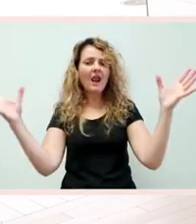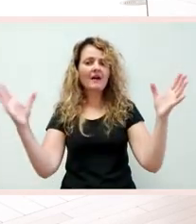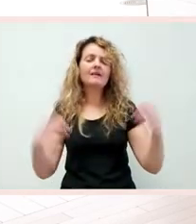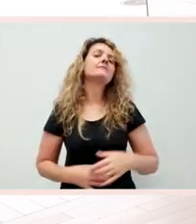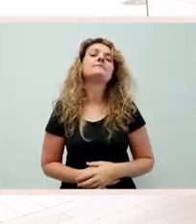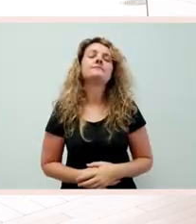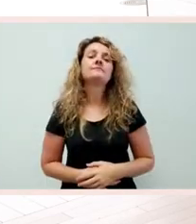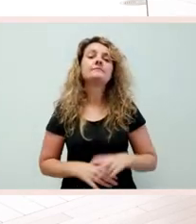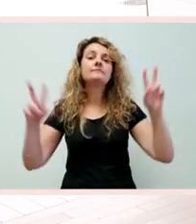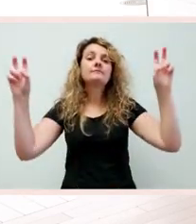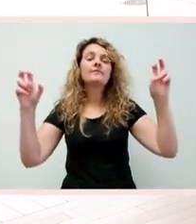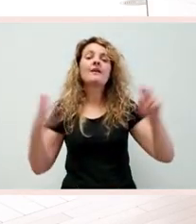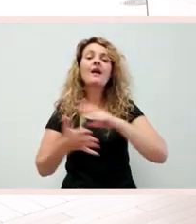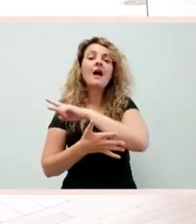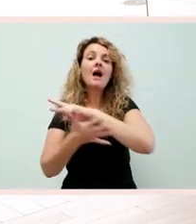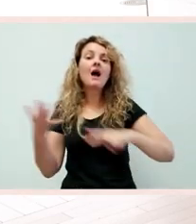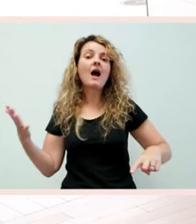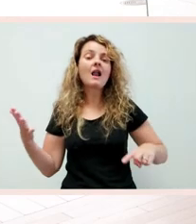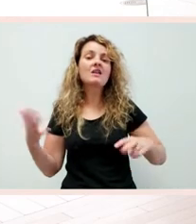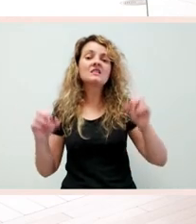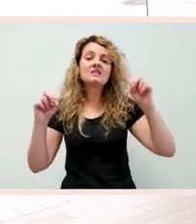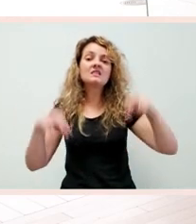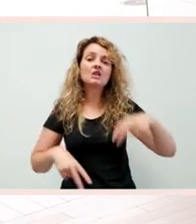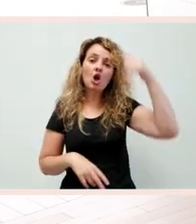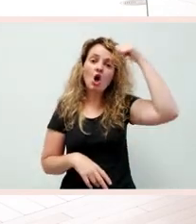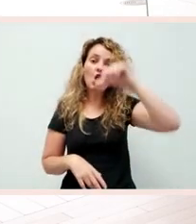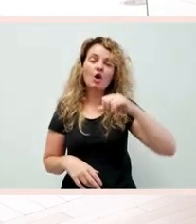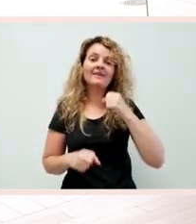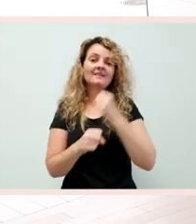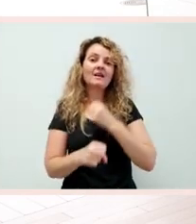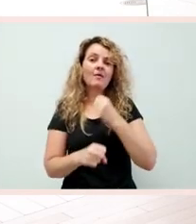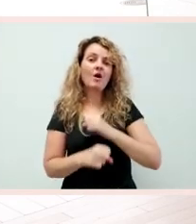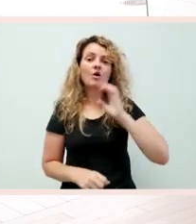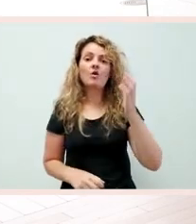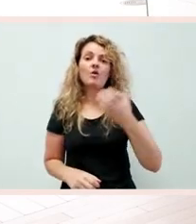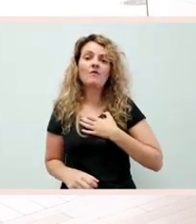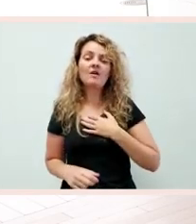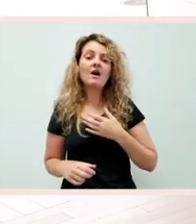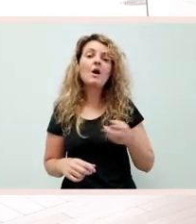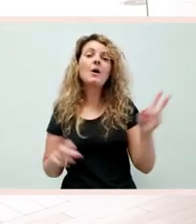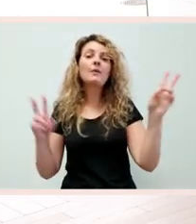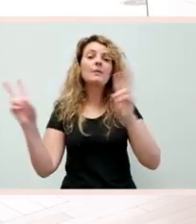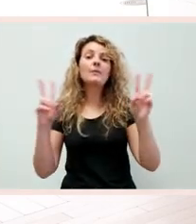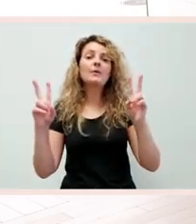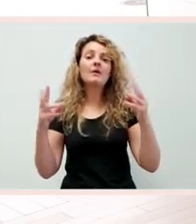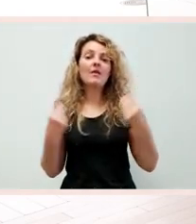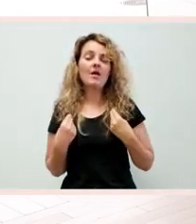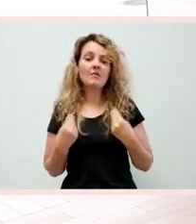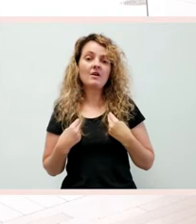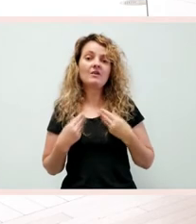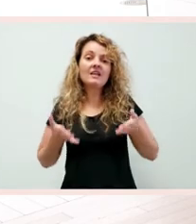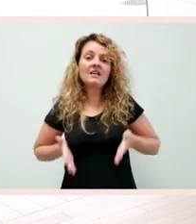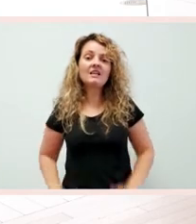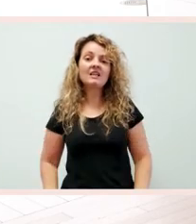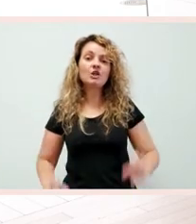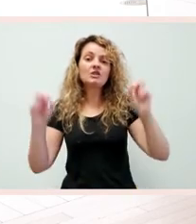Galicia, sen homes quedas que te queiran traballar, vivas de vivos, fillos sen pais. Este foi o argumento